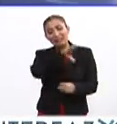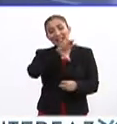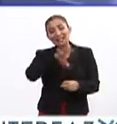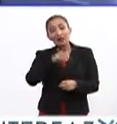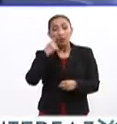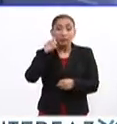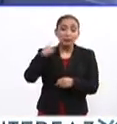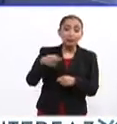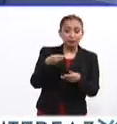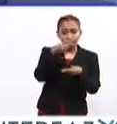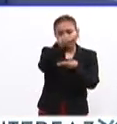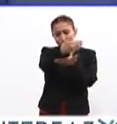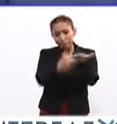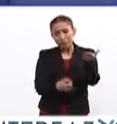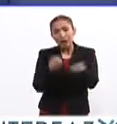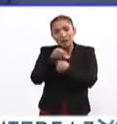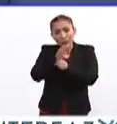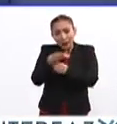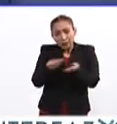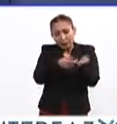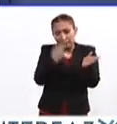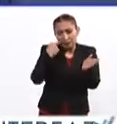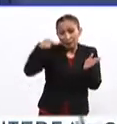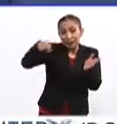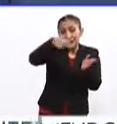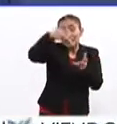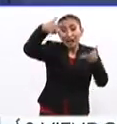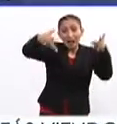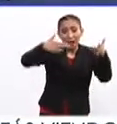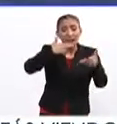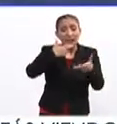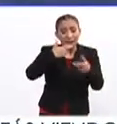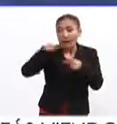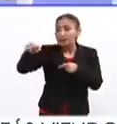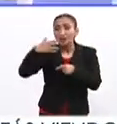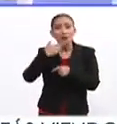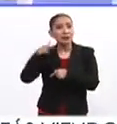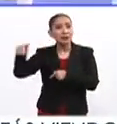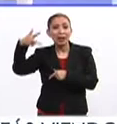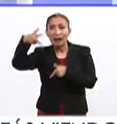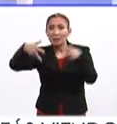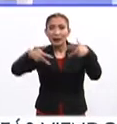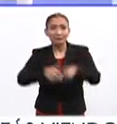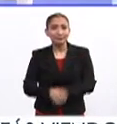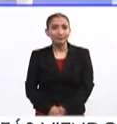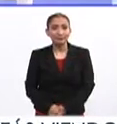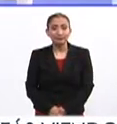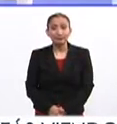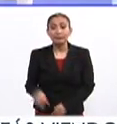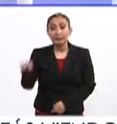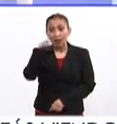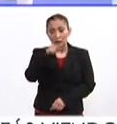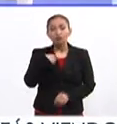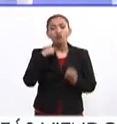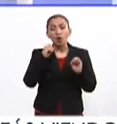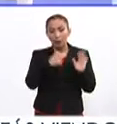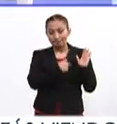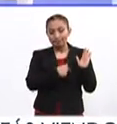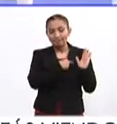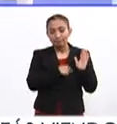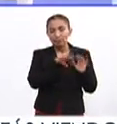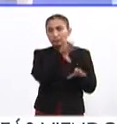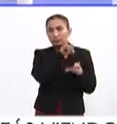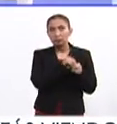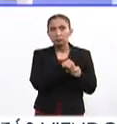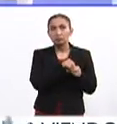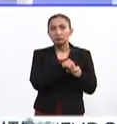C5, les entregamos toda nuestra información y les dijimos, estas cámaras funcionan y estas cámaras no. Y ellos se comprometieron con nosotros de un